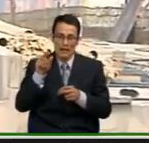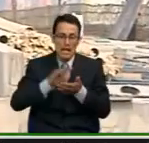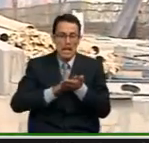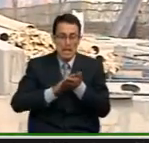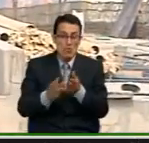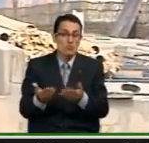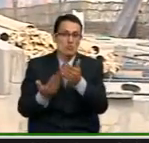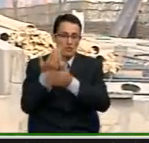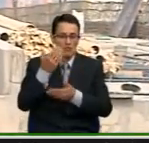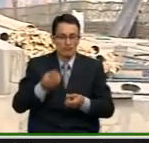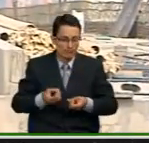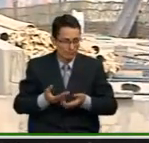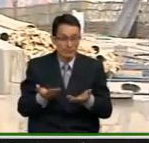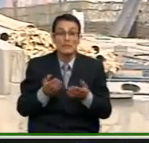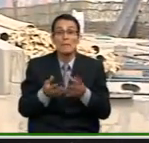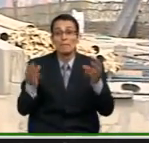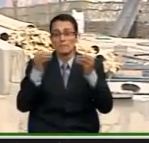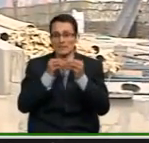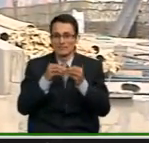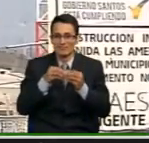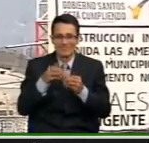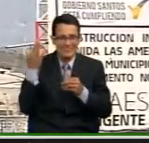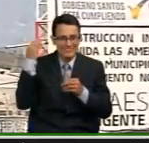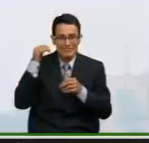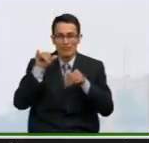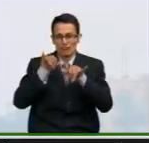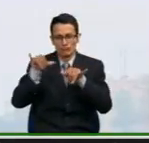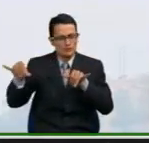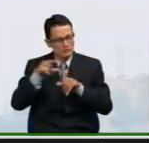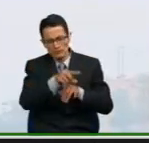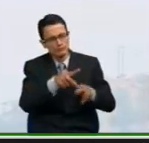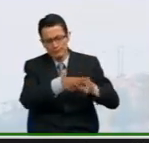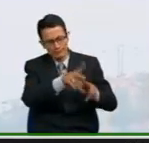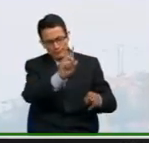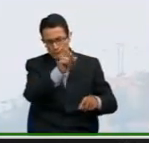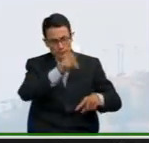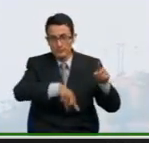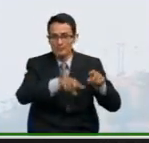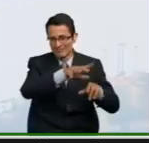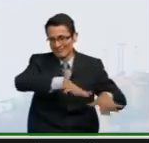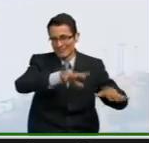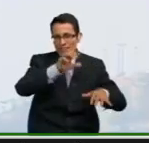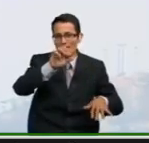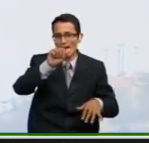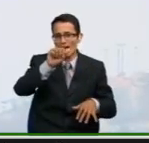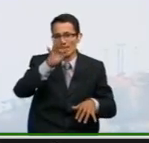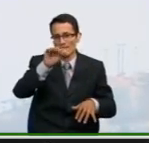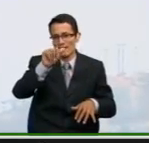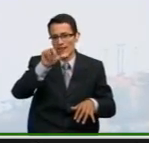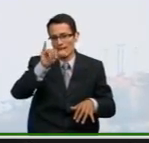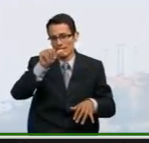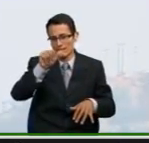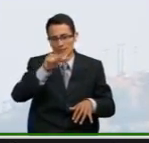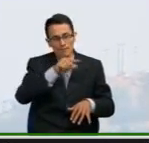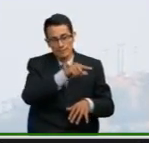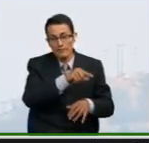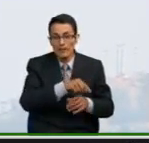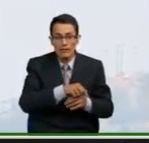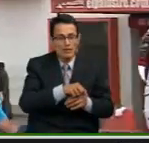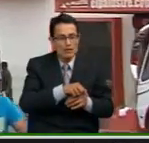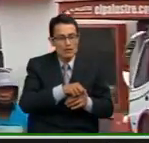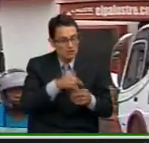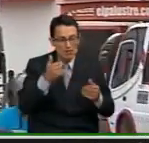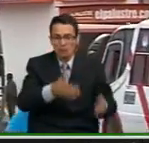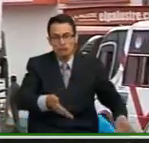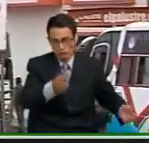sector a su vez luego levantar la restricción en los trabajos del viaducto juan atalaya experto chino inició la colocación de los cables